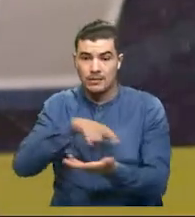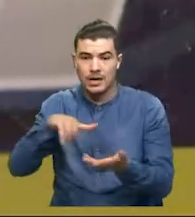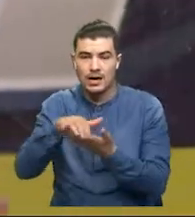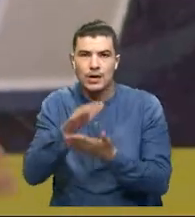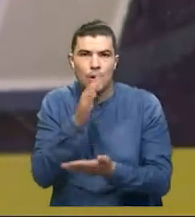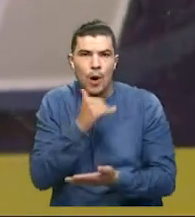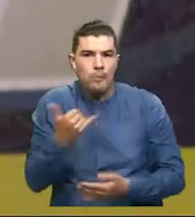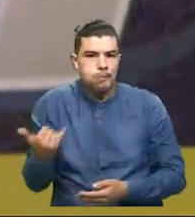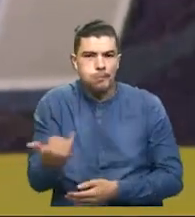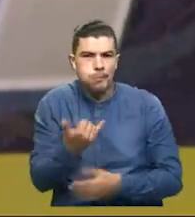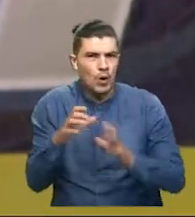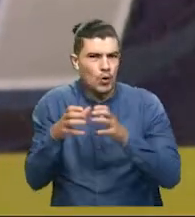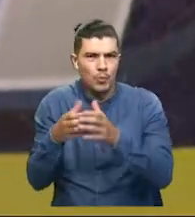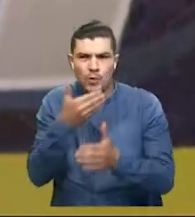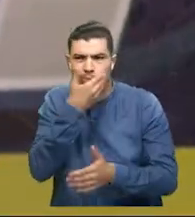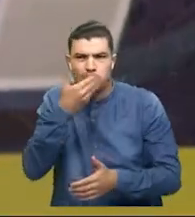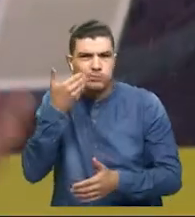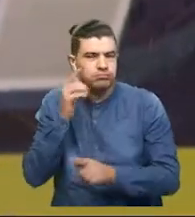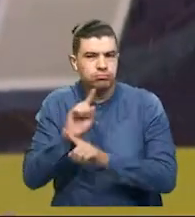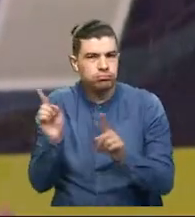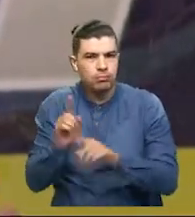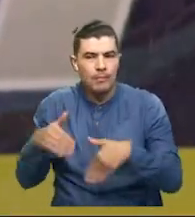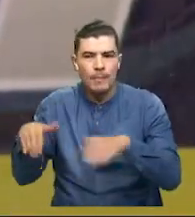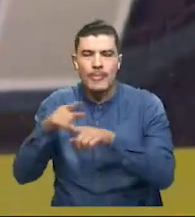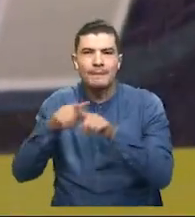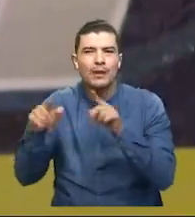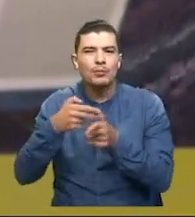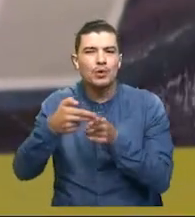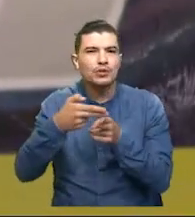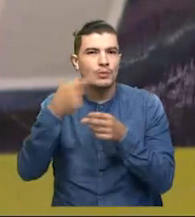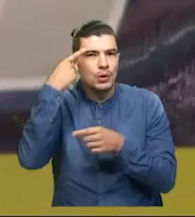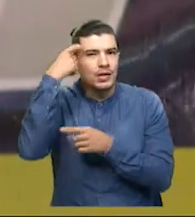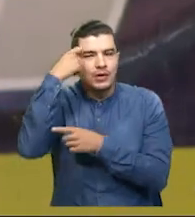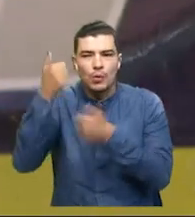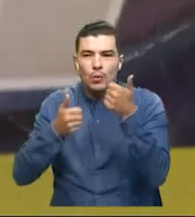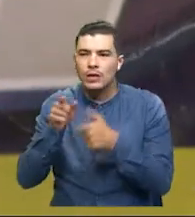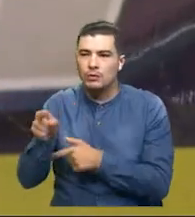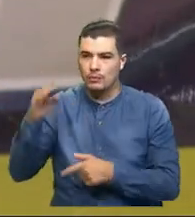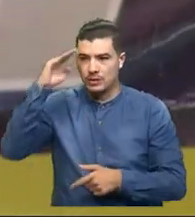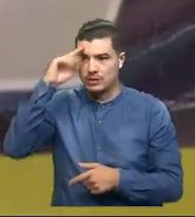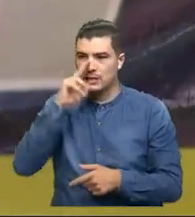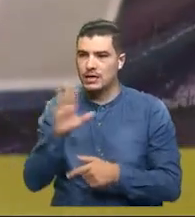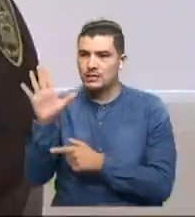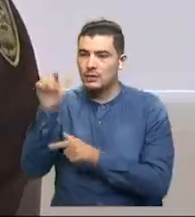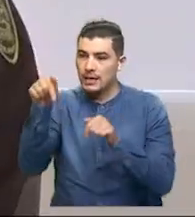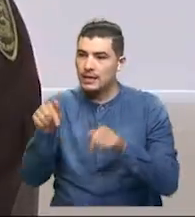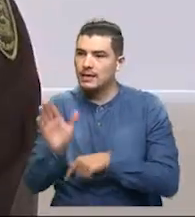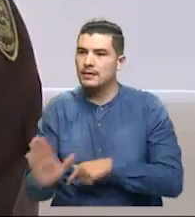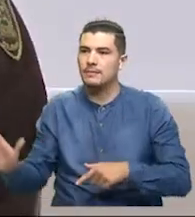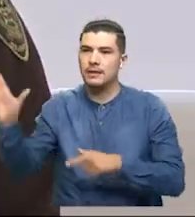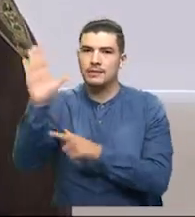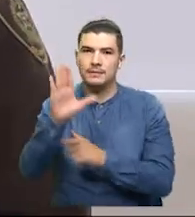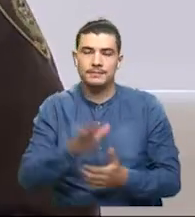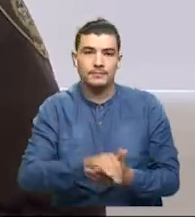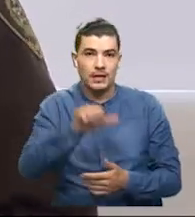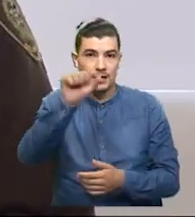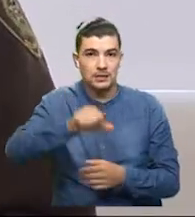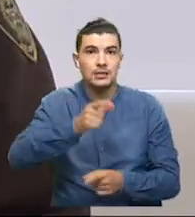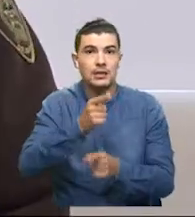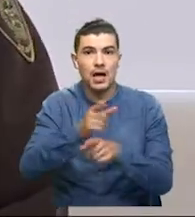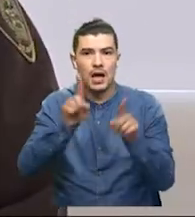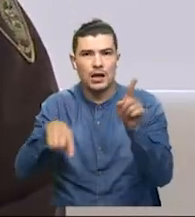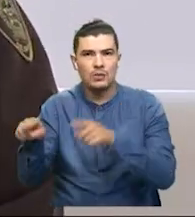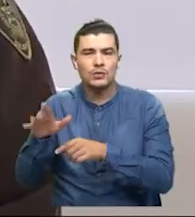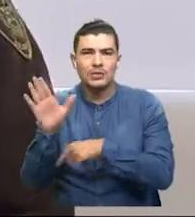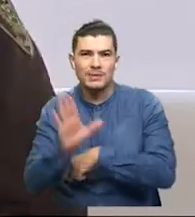hay presencia de grupos al margen de la ley, pero ¿cuáles son los retos que se vienen para ustedes como Policía Departamental? Bueno, hay departamentos que